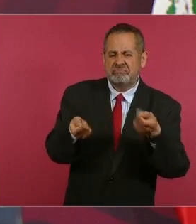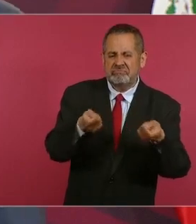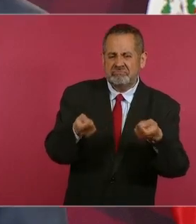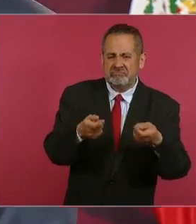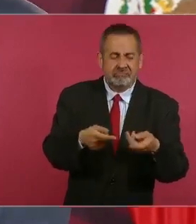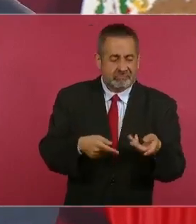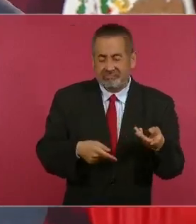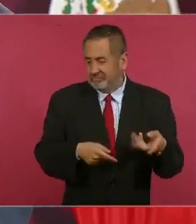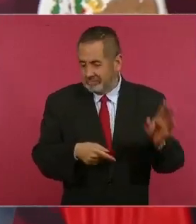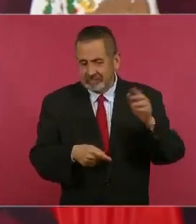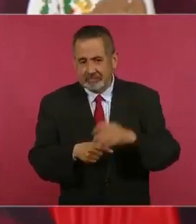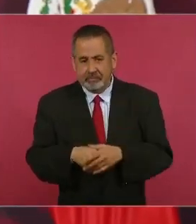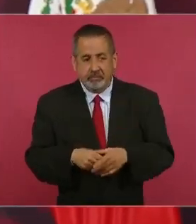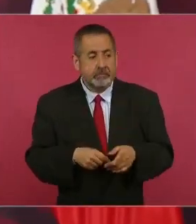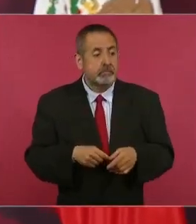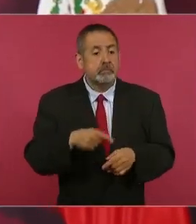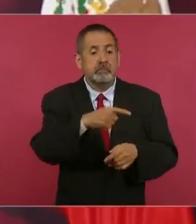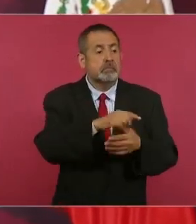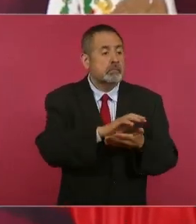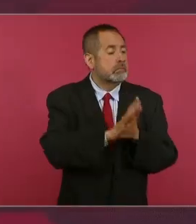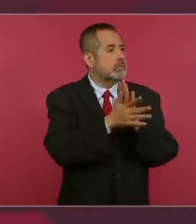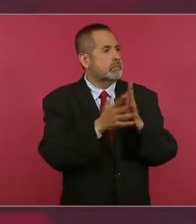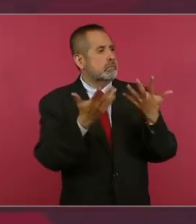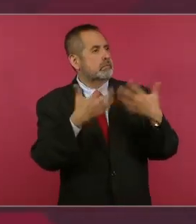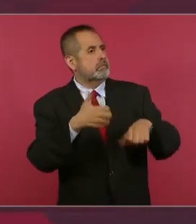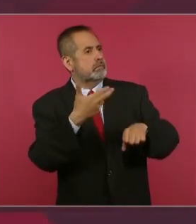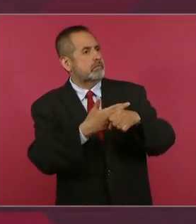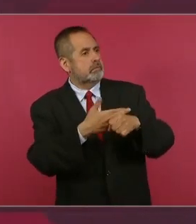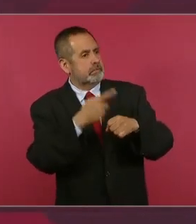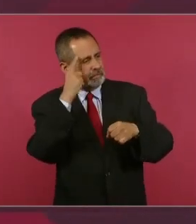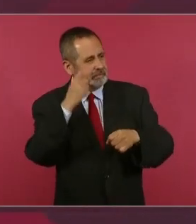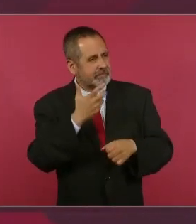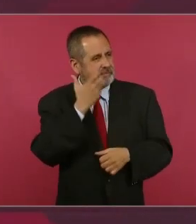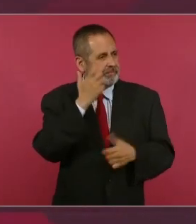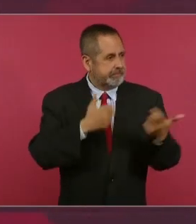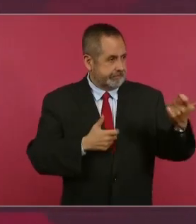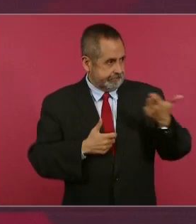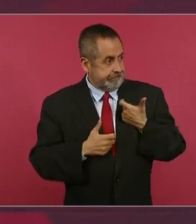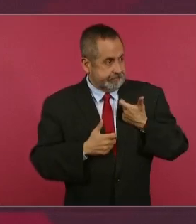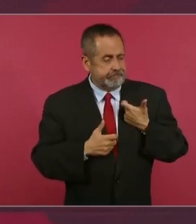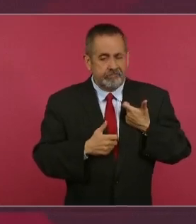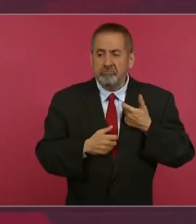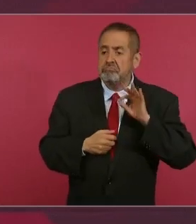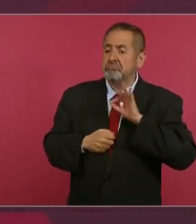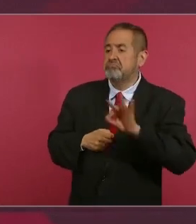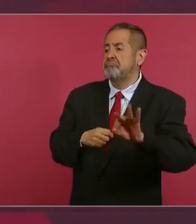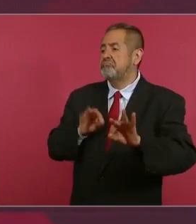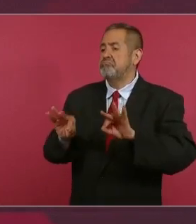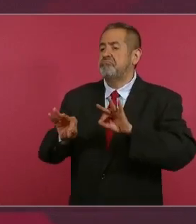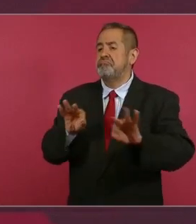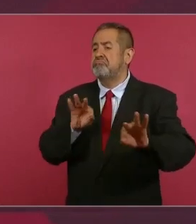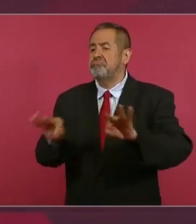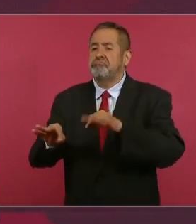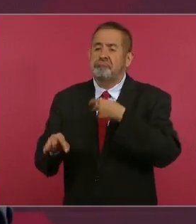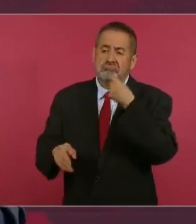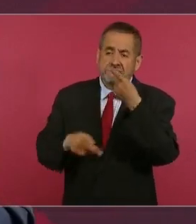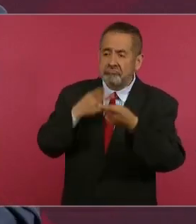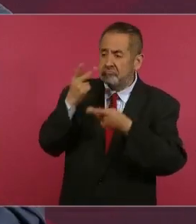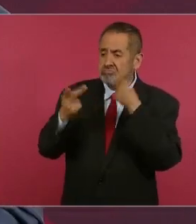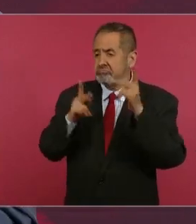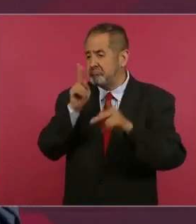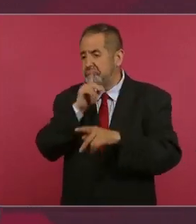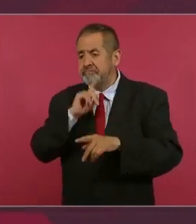porque se convirtieron en empresas para el chantaje y para garantizar